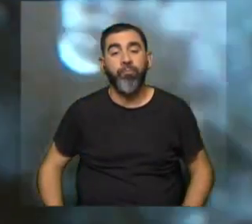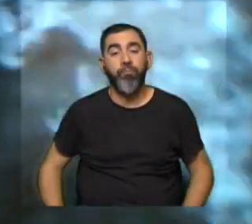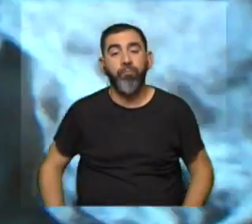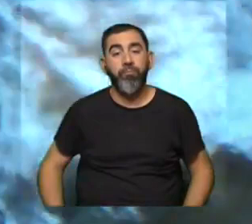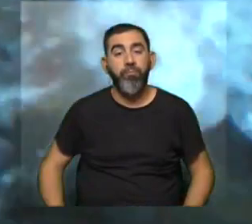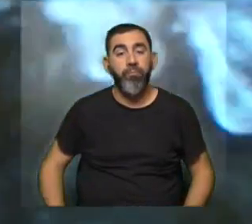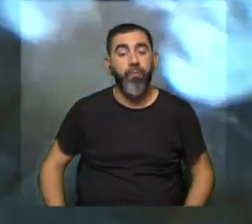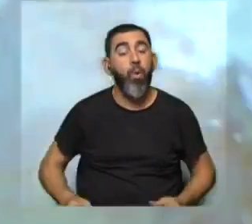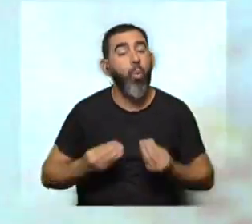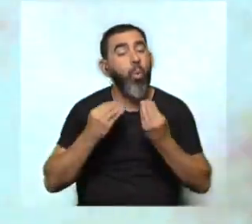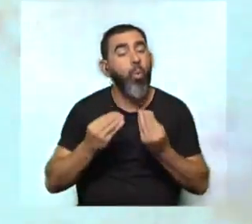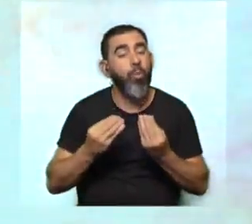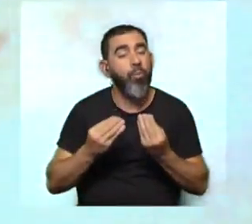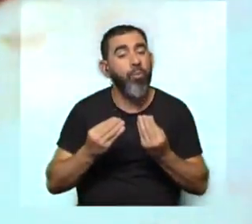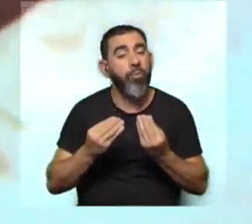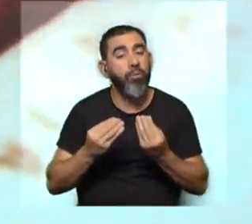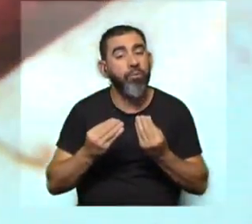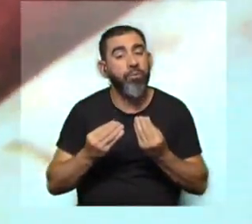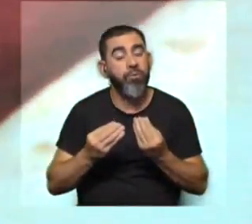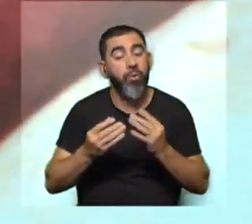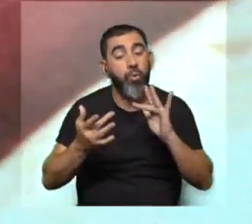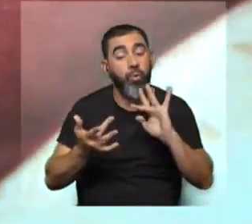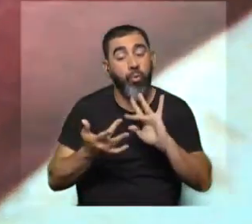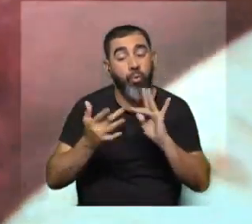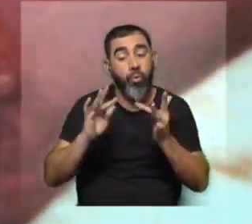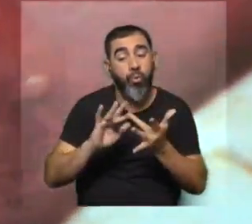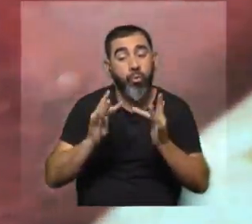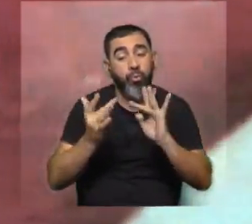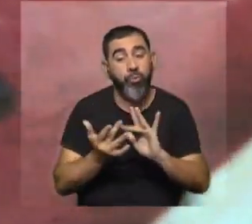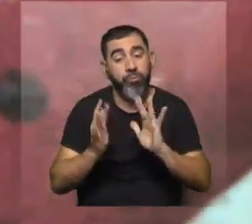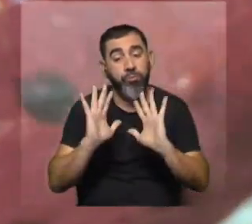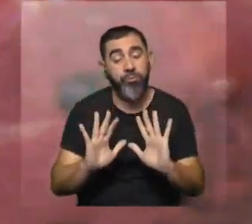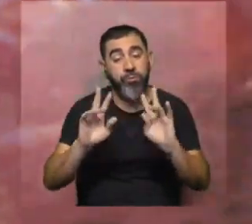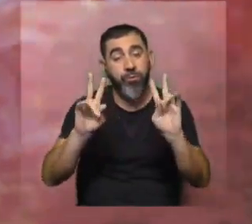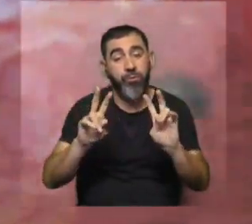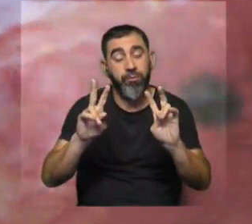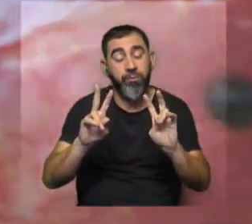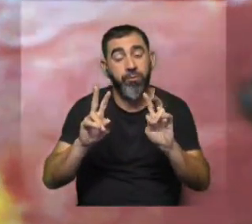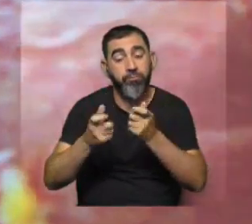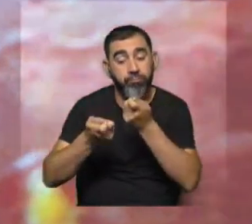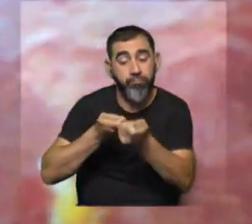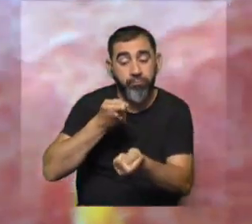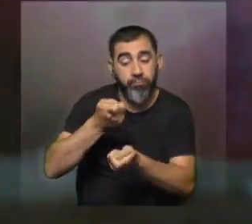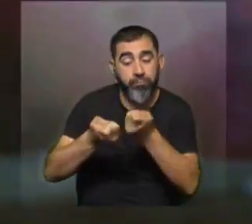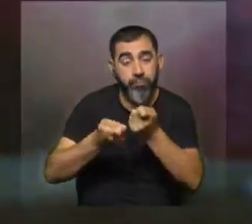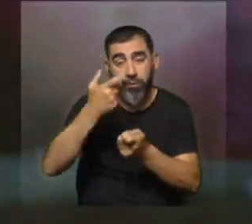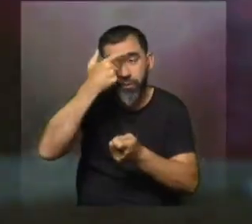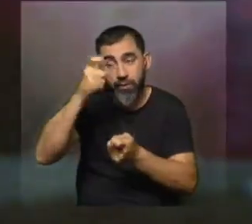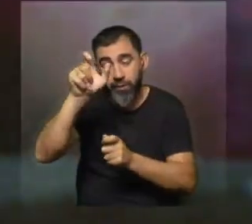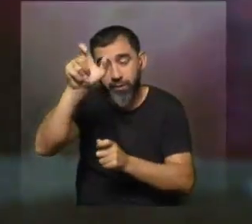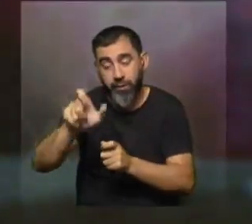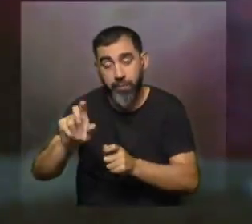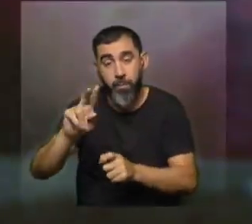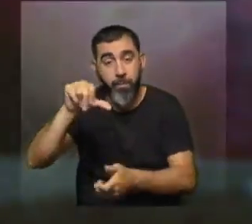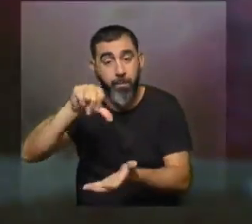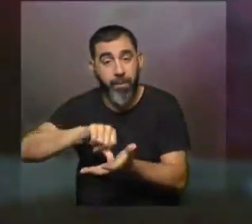Impresionante, ¿no? Cómo ir tomando contacto con lo que es la intervención de los centros de investigación de nuestro país,